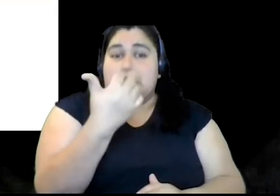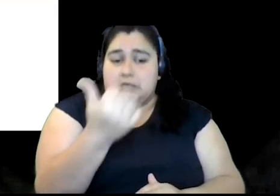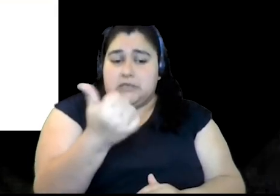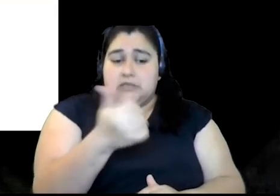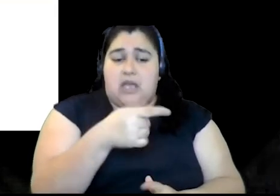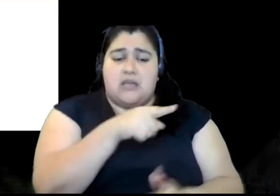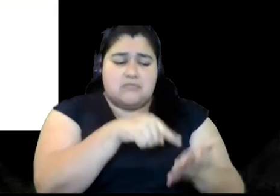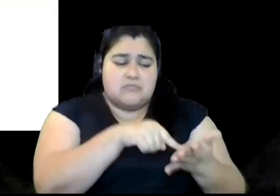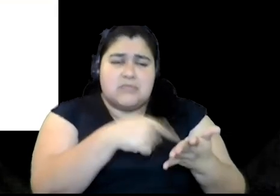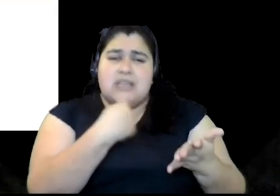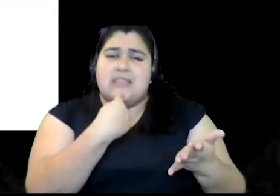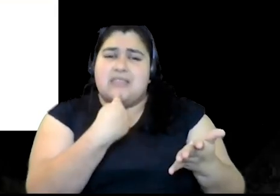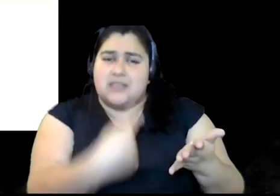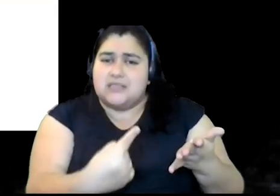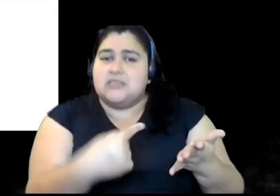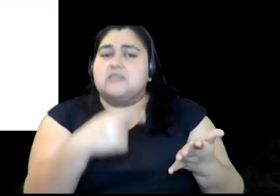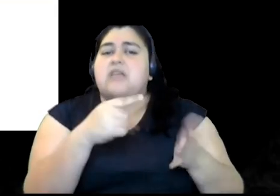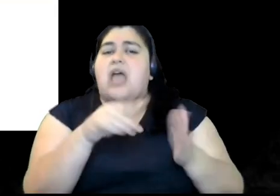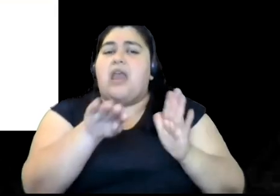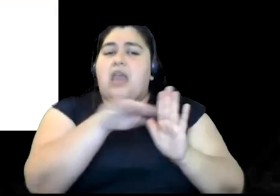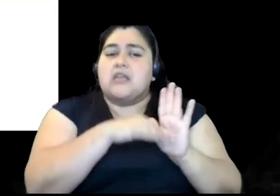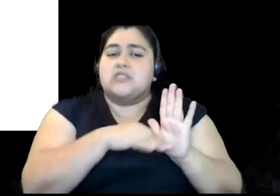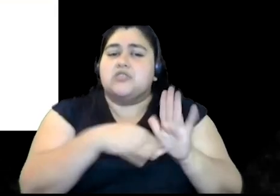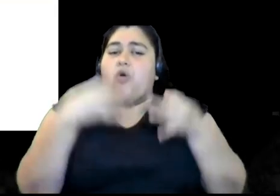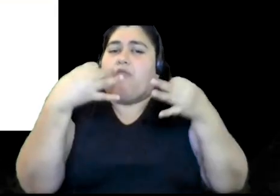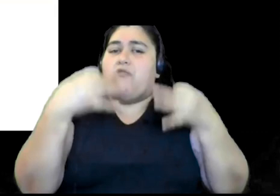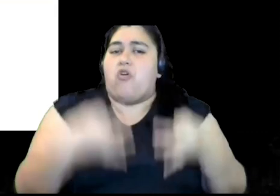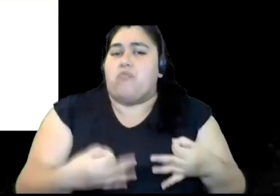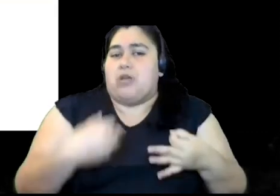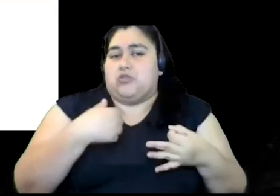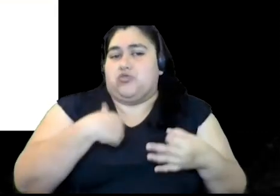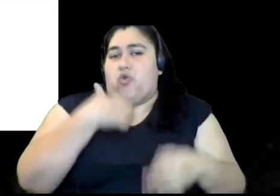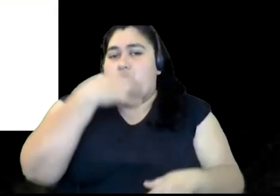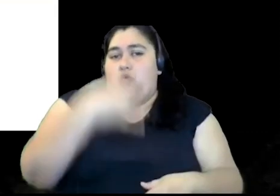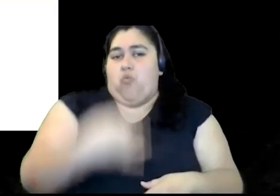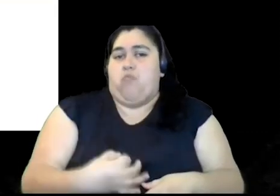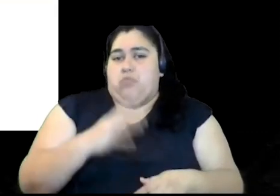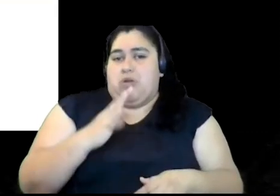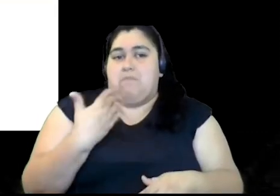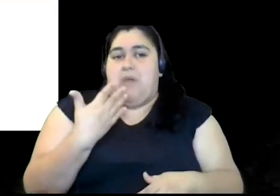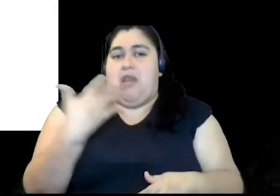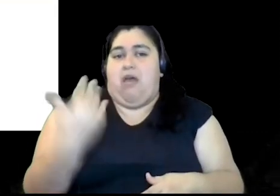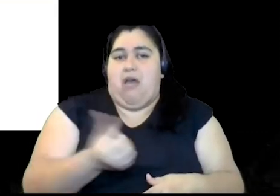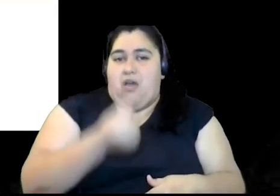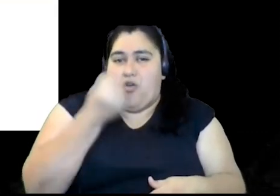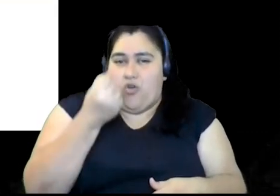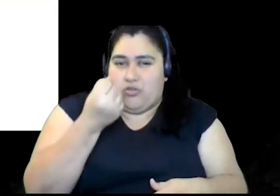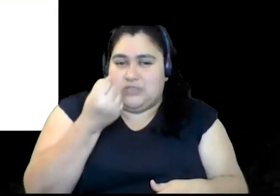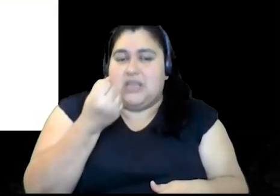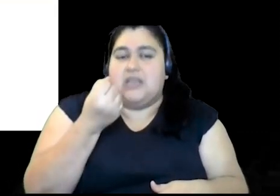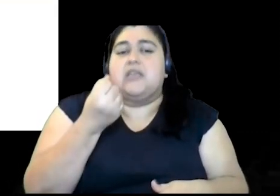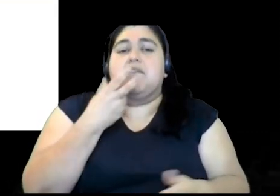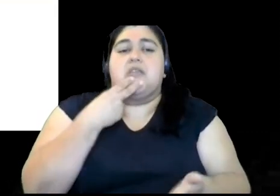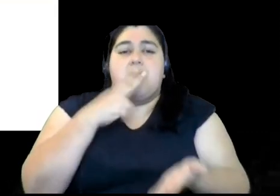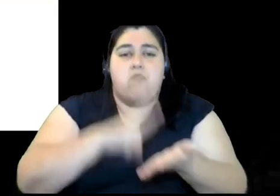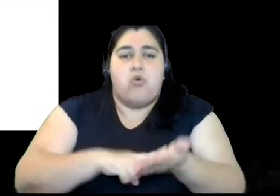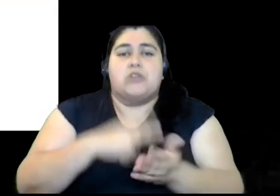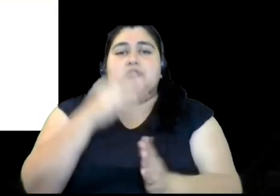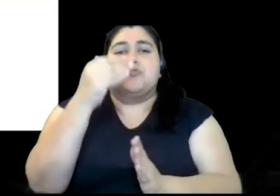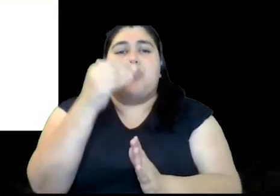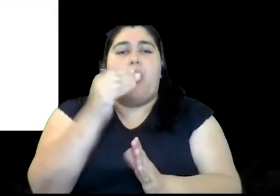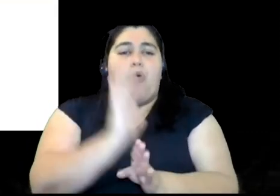dice cuáles son los requisitos formales que debo cumplir para obtener la baja de los